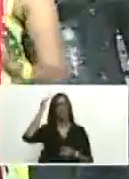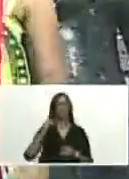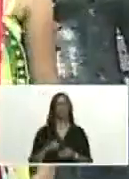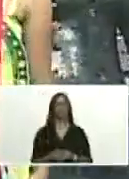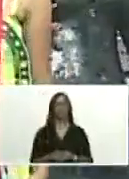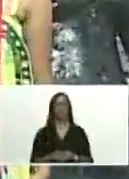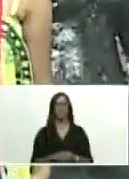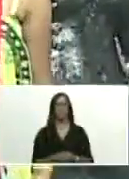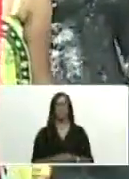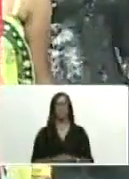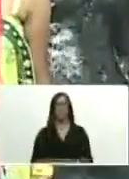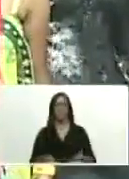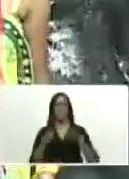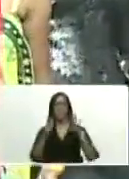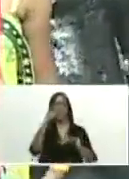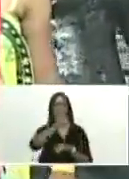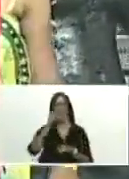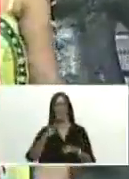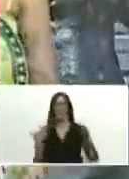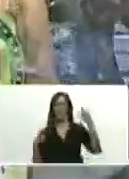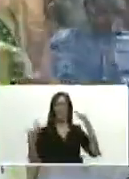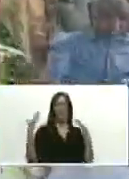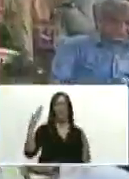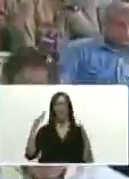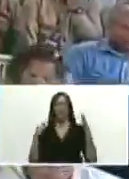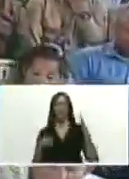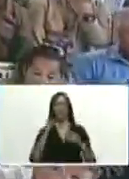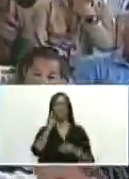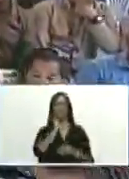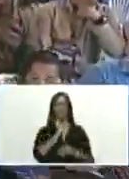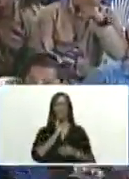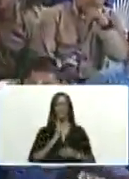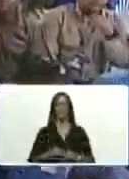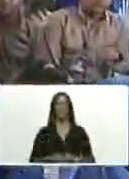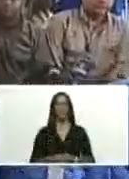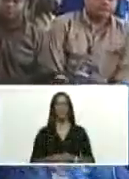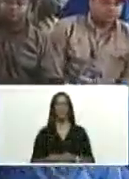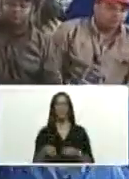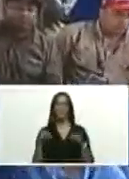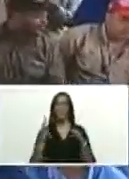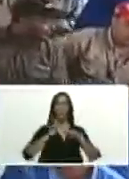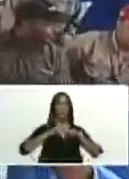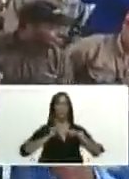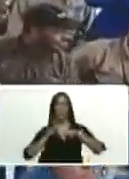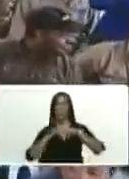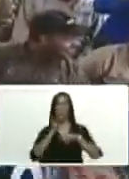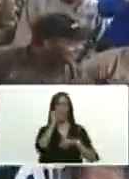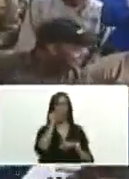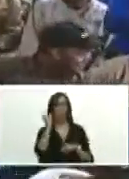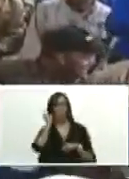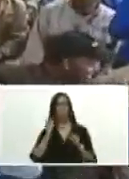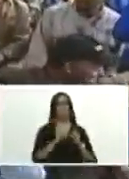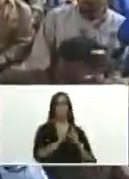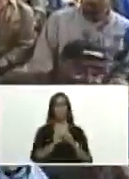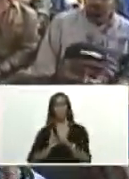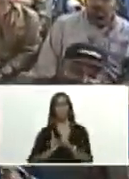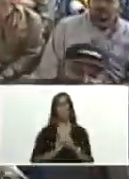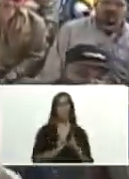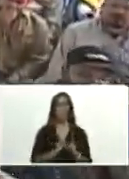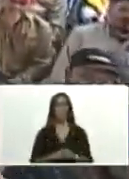de same people calipso del callao los negros con la negra la negra con lo